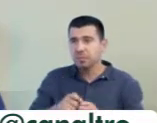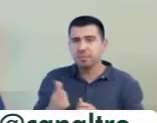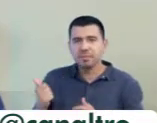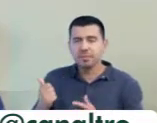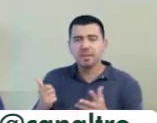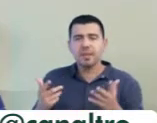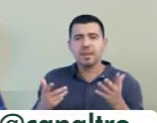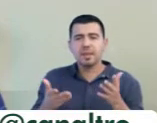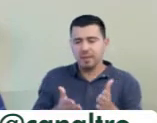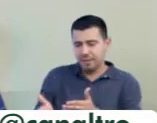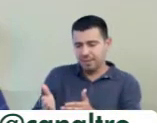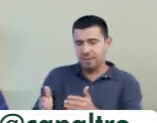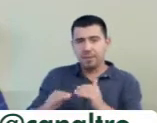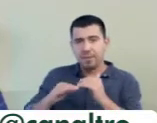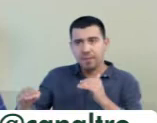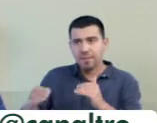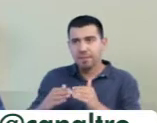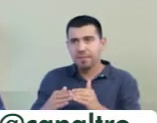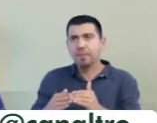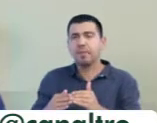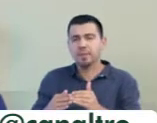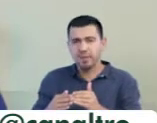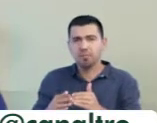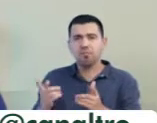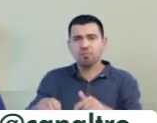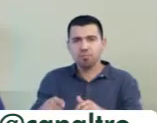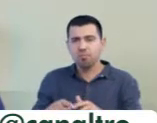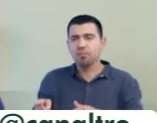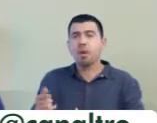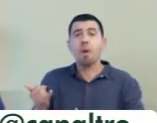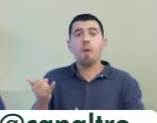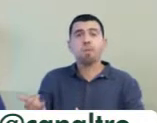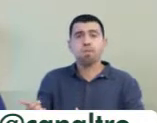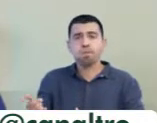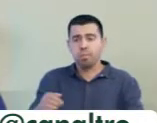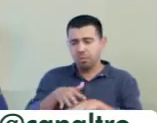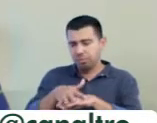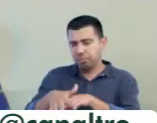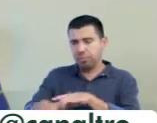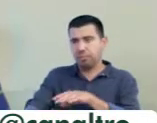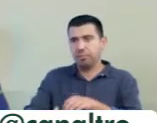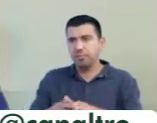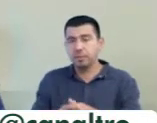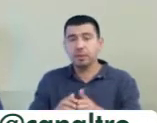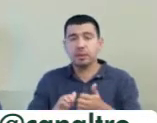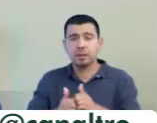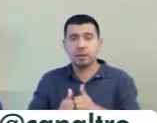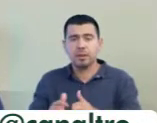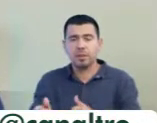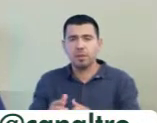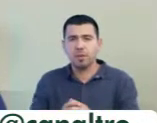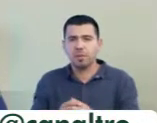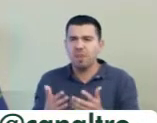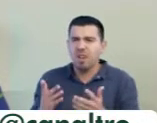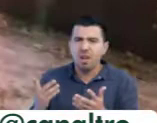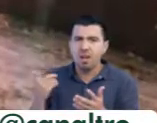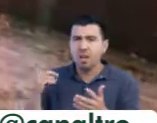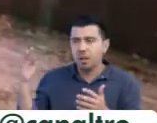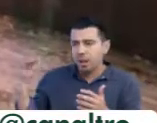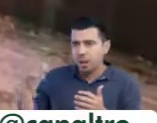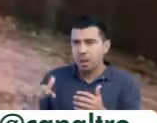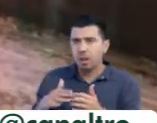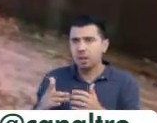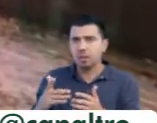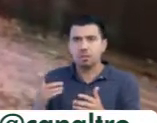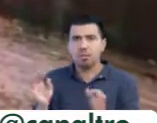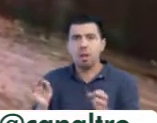PR13, en la doble calzada, en donde también se han presentado algunos deslizamientos, pero que los viene atendiendo la concesión de manera rápida y puntual.